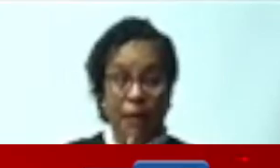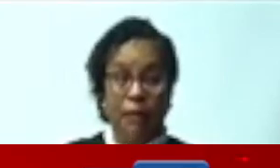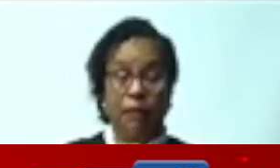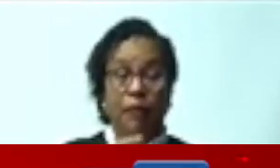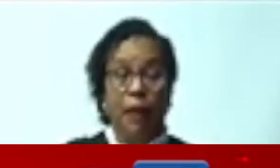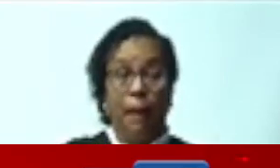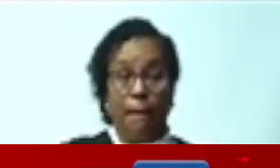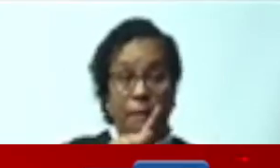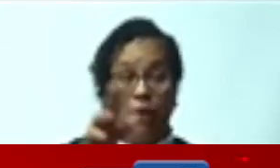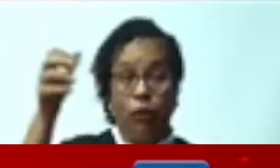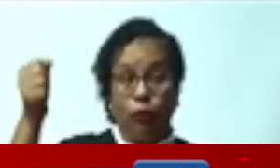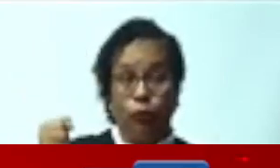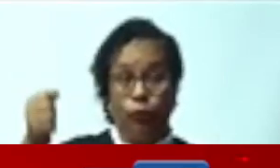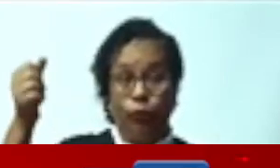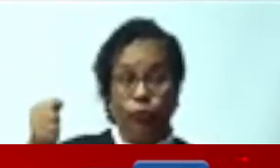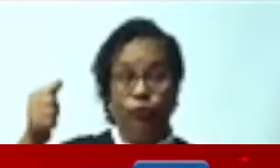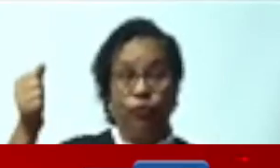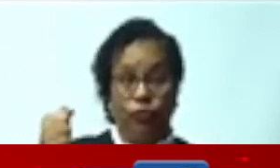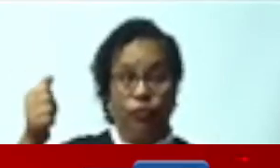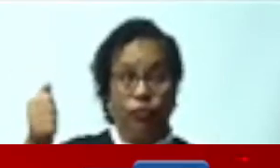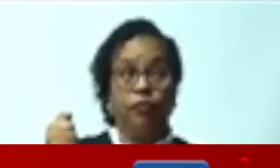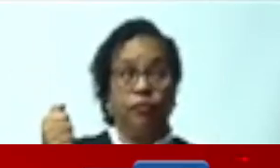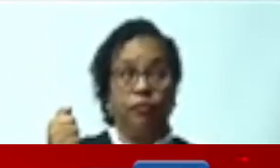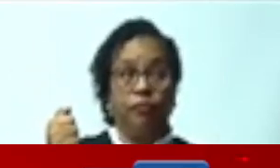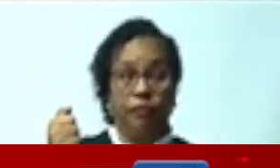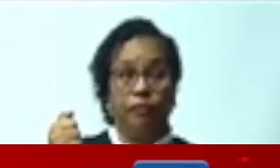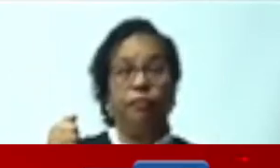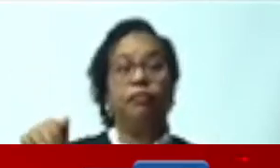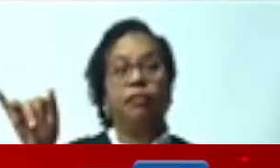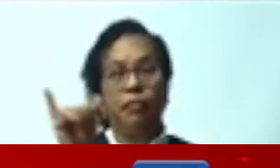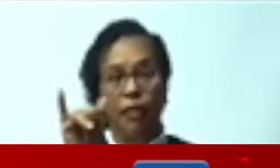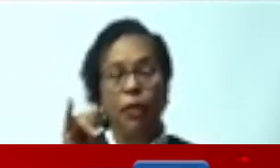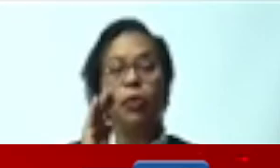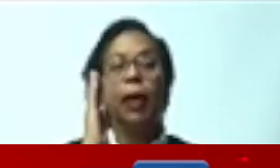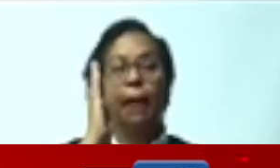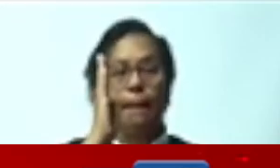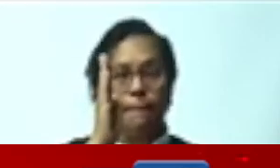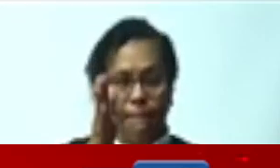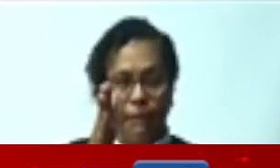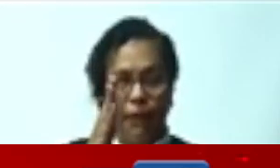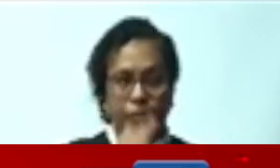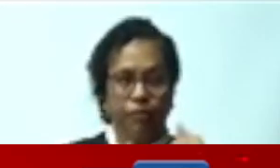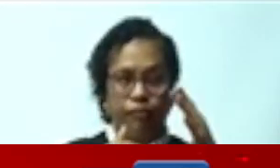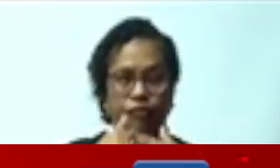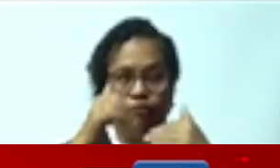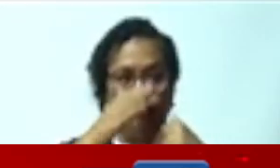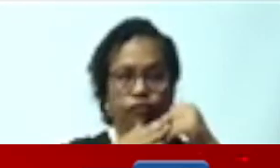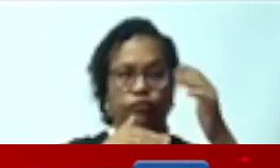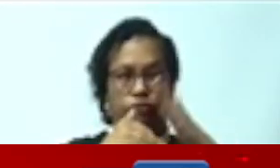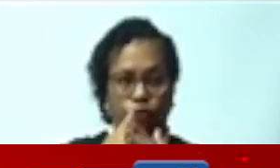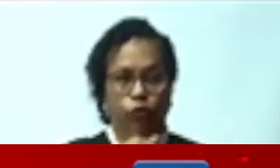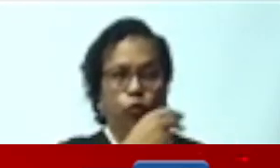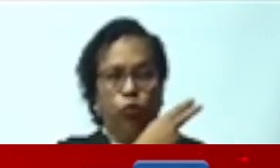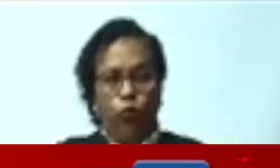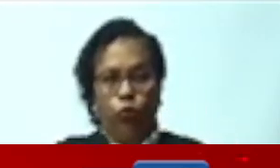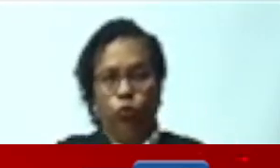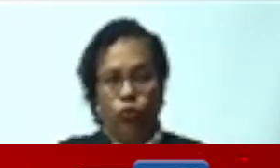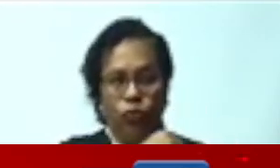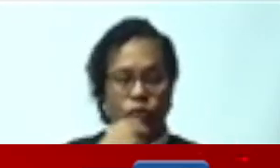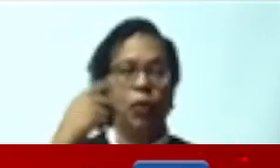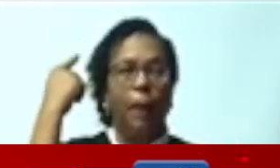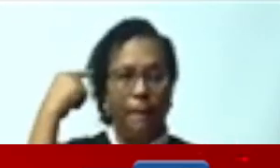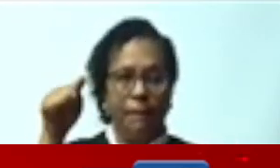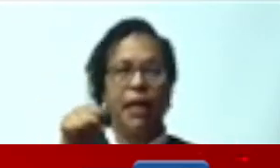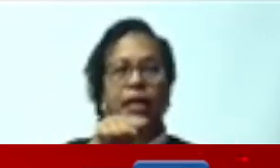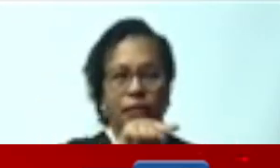no terminará el Centro de Diagnóstico y Especialidades Médicas de la Hermandad de Pensionados de